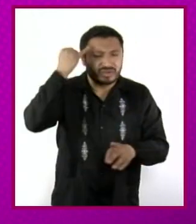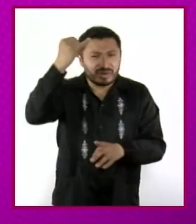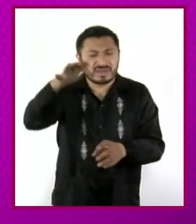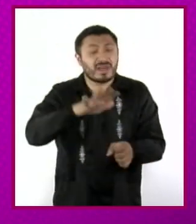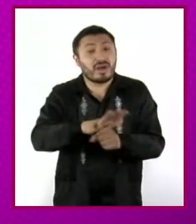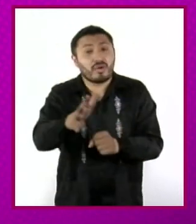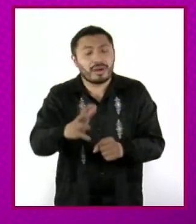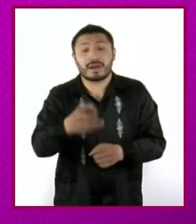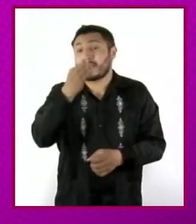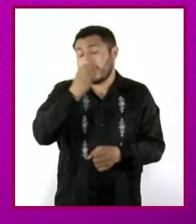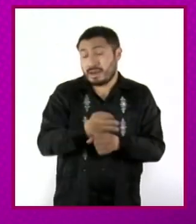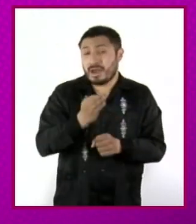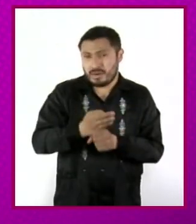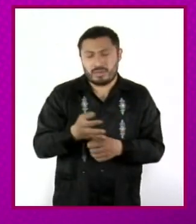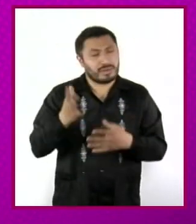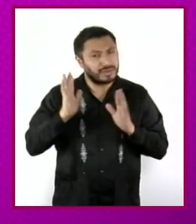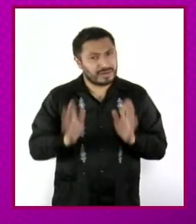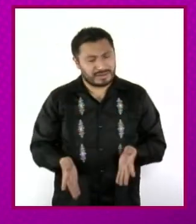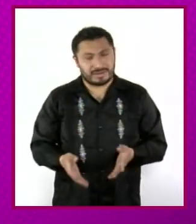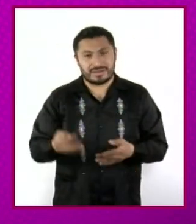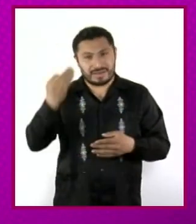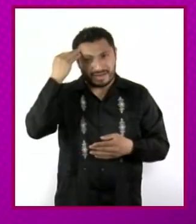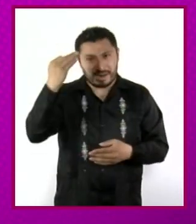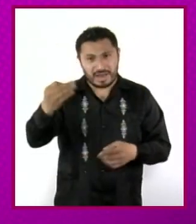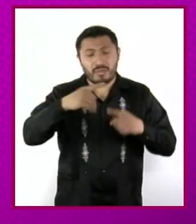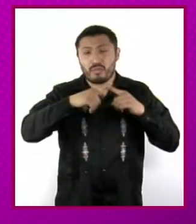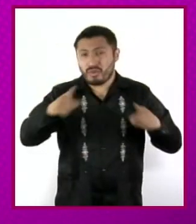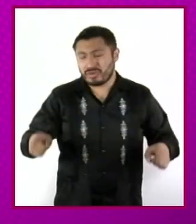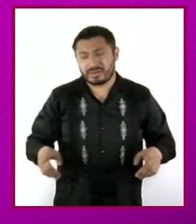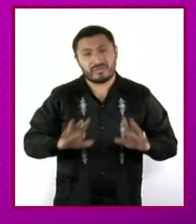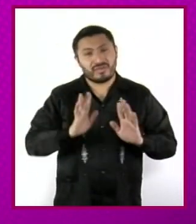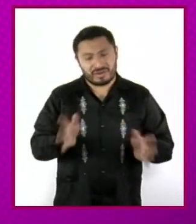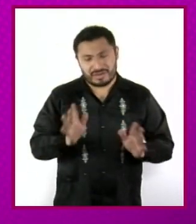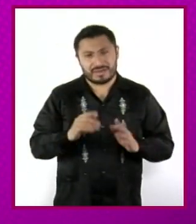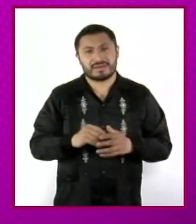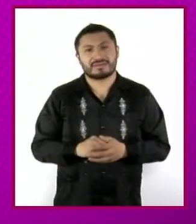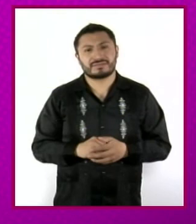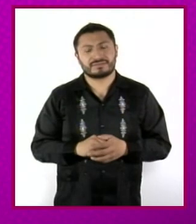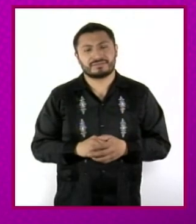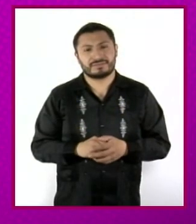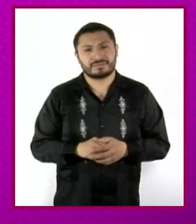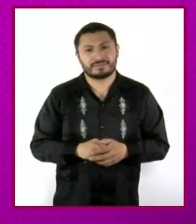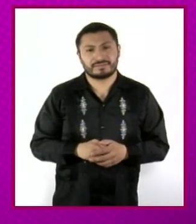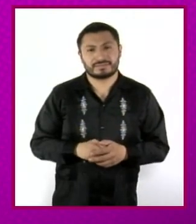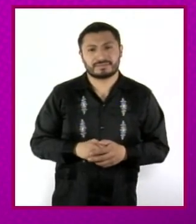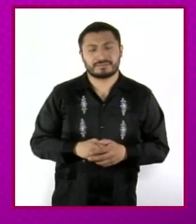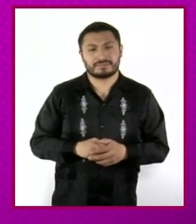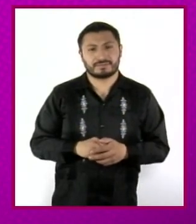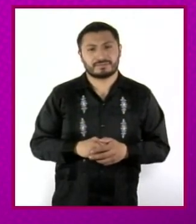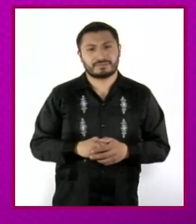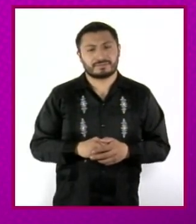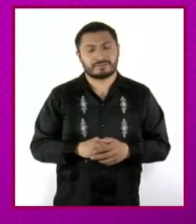estas épocas modernas, en esta posmodernidad que hemos tenido o que estamos teniendo,